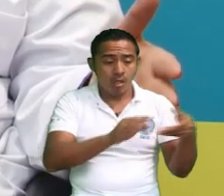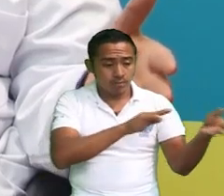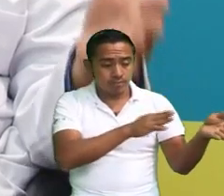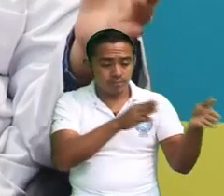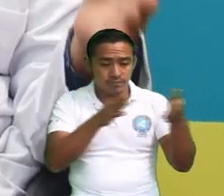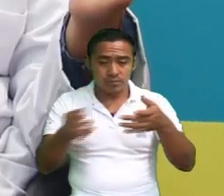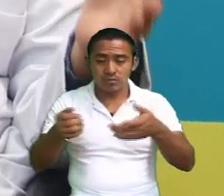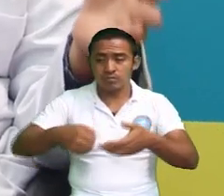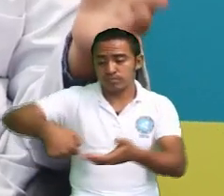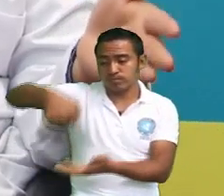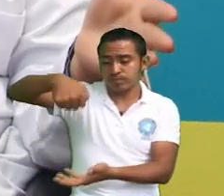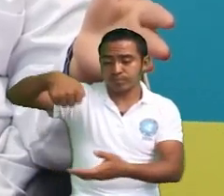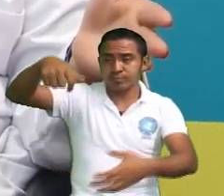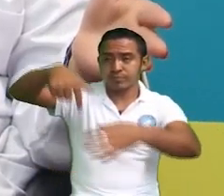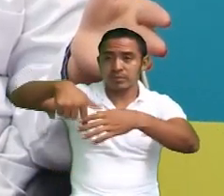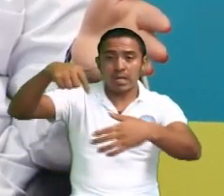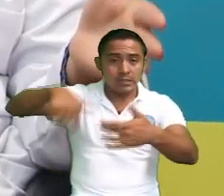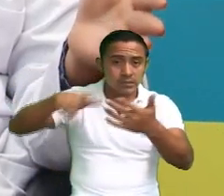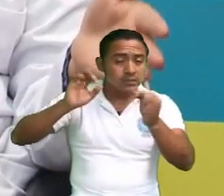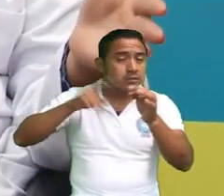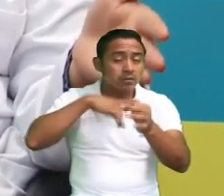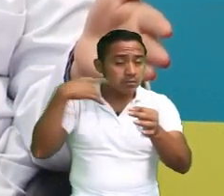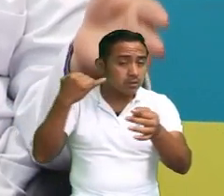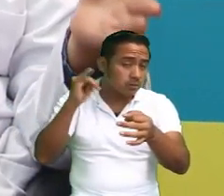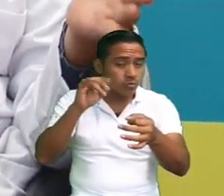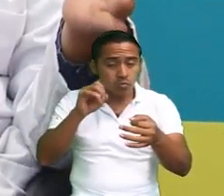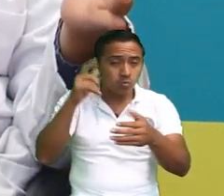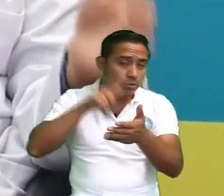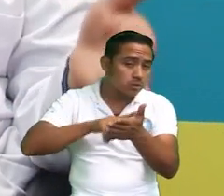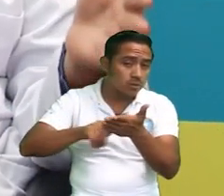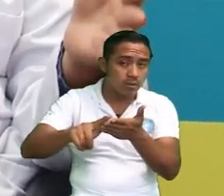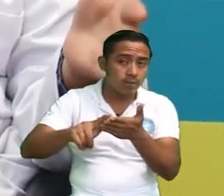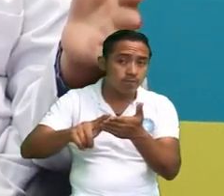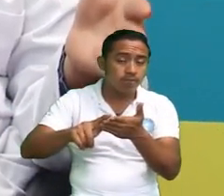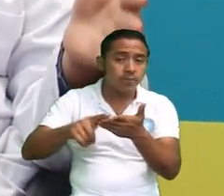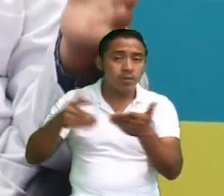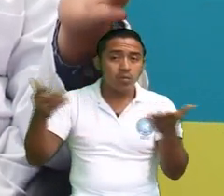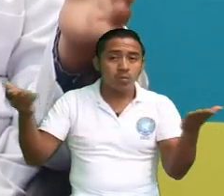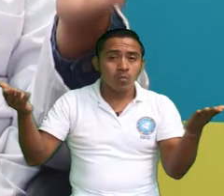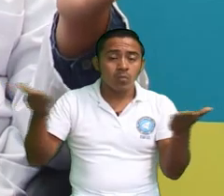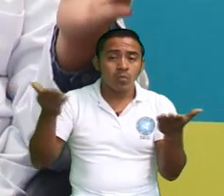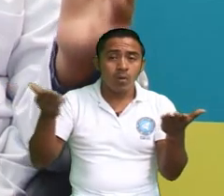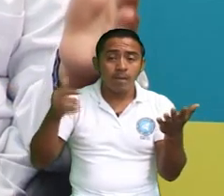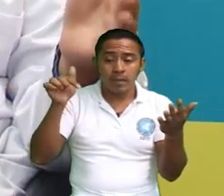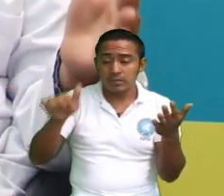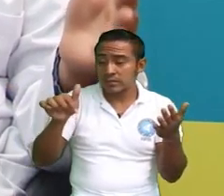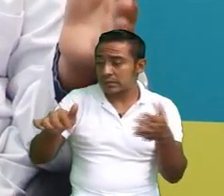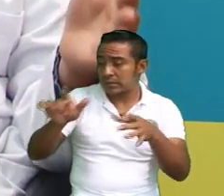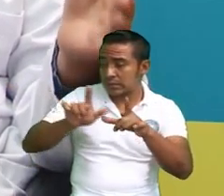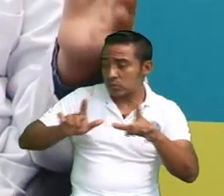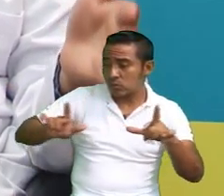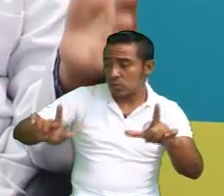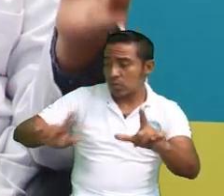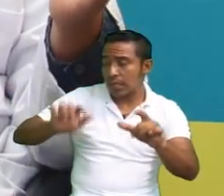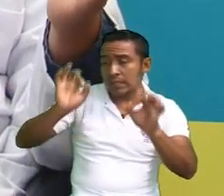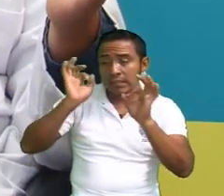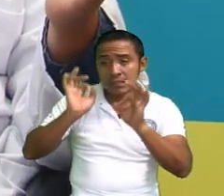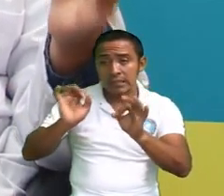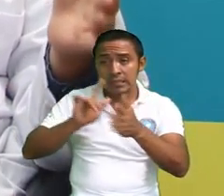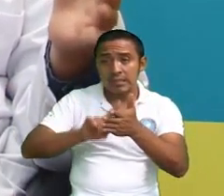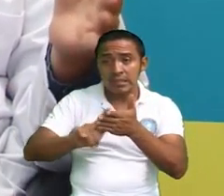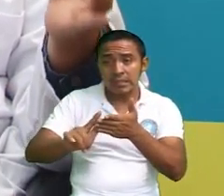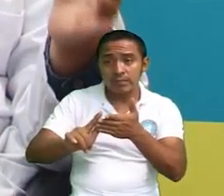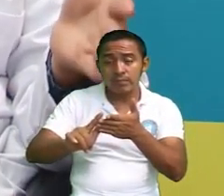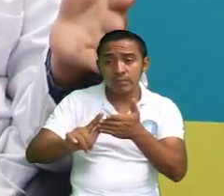lo almacenamos, realmente el recipiente en que almacenamos el agua cumple las categorías para decir es un recipiente limpio para